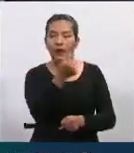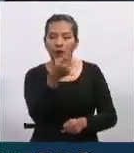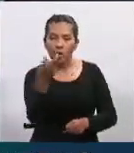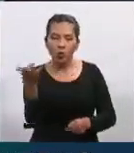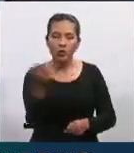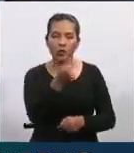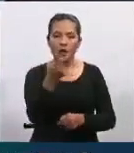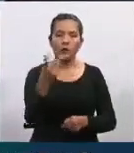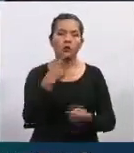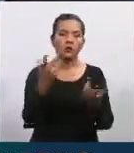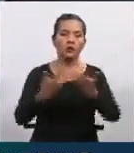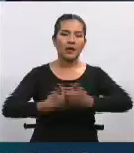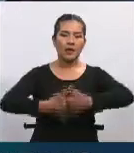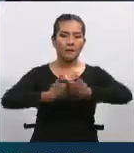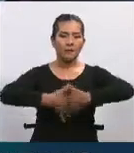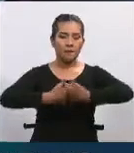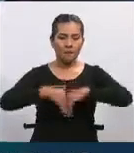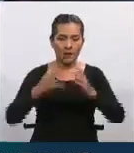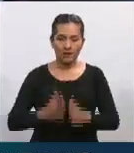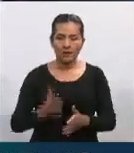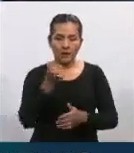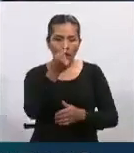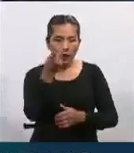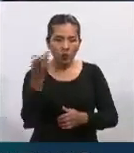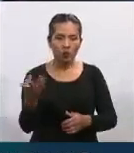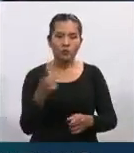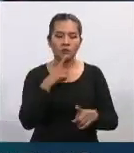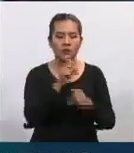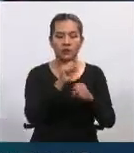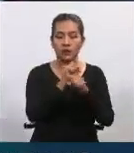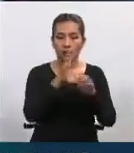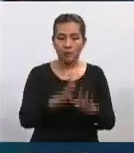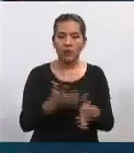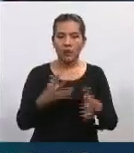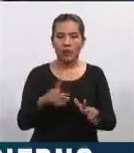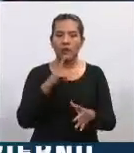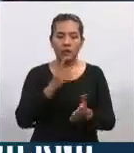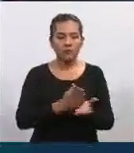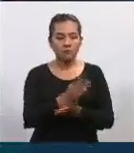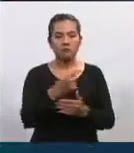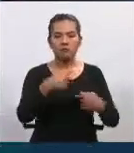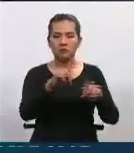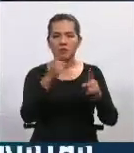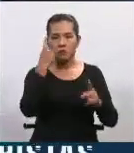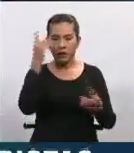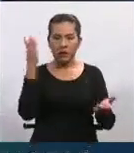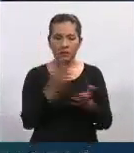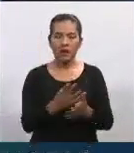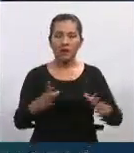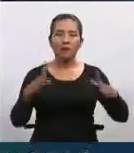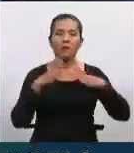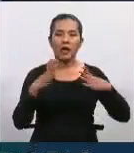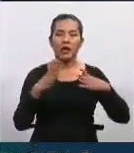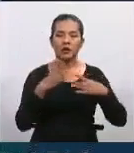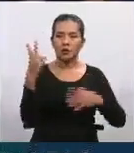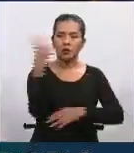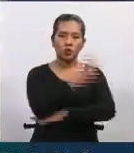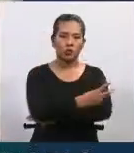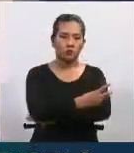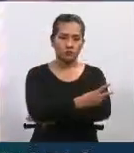algunos empresarios, que a algunos trabajadores les han dado a cuenta vacación por el paro de 48